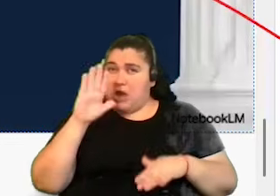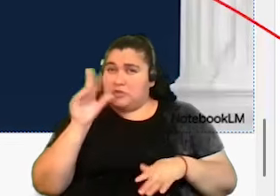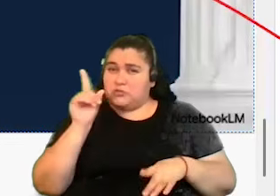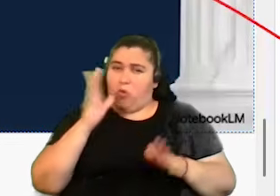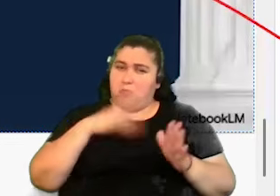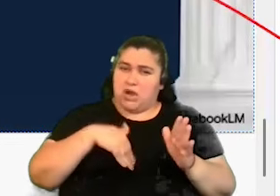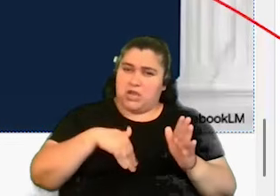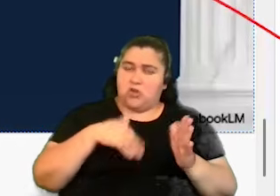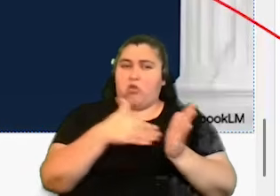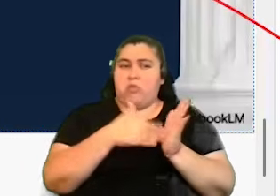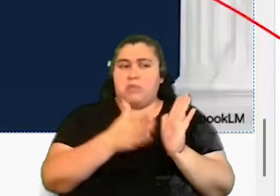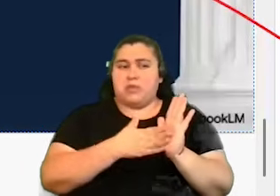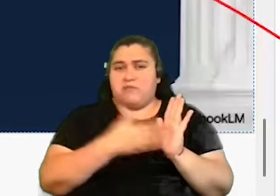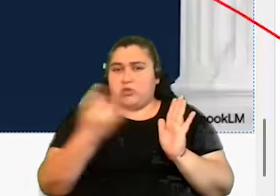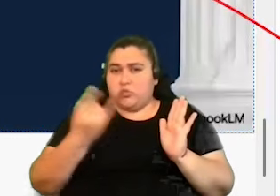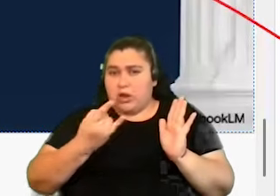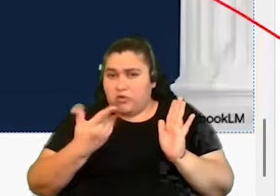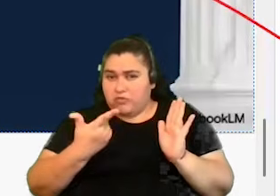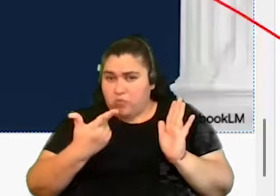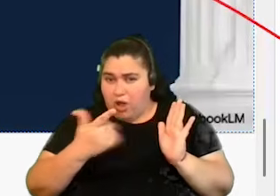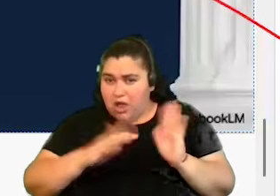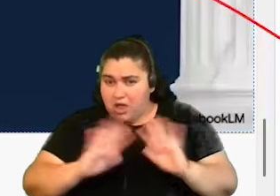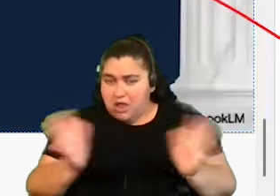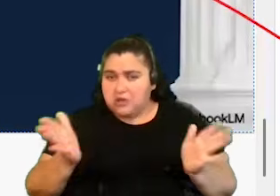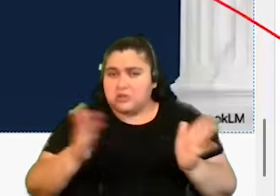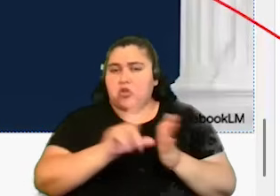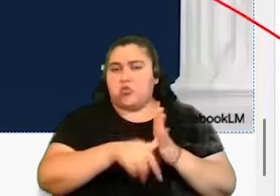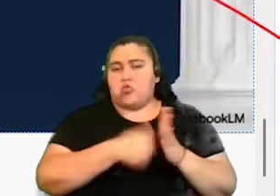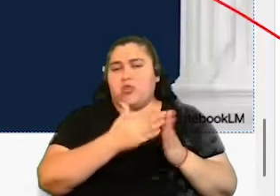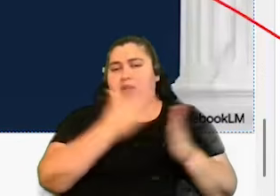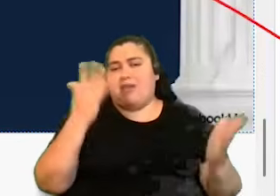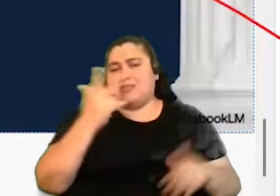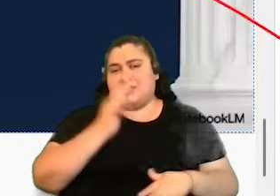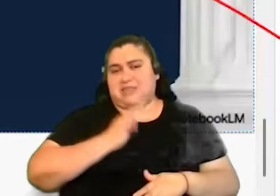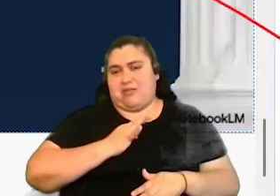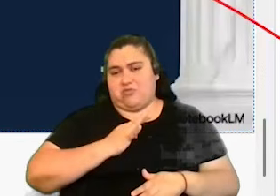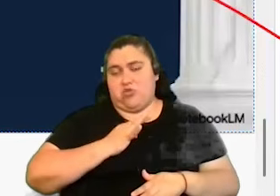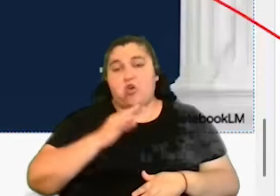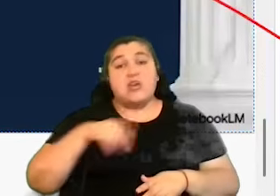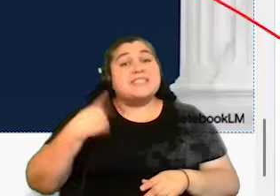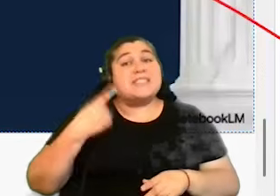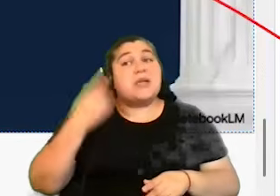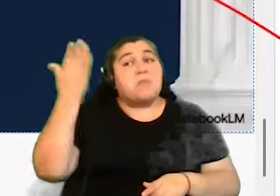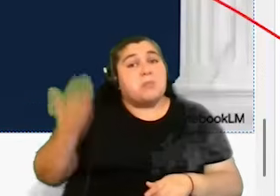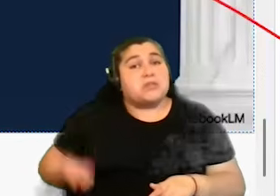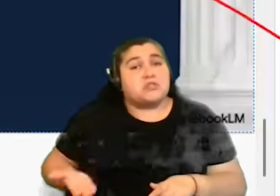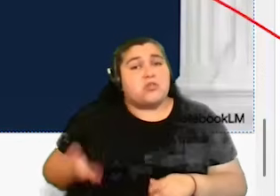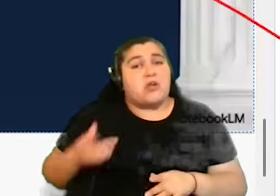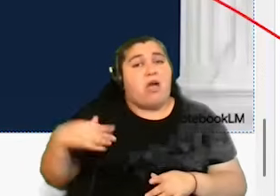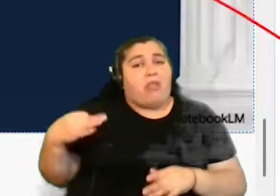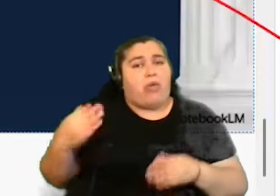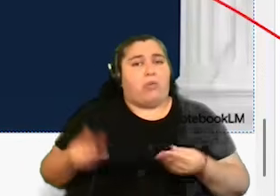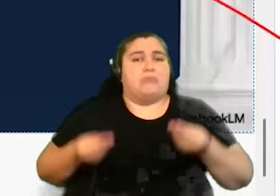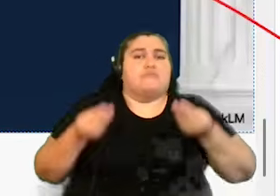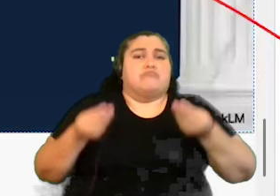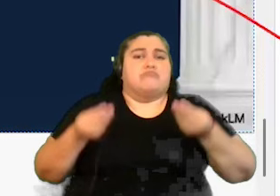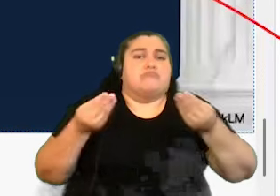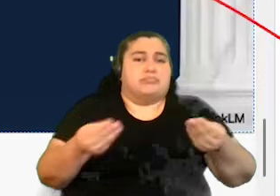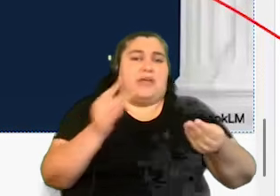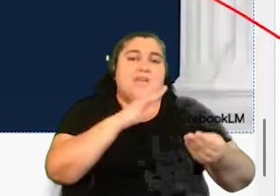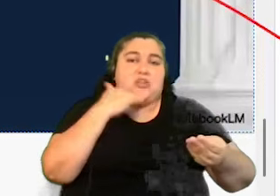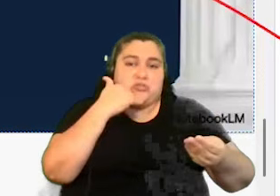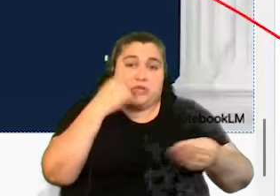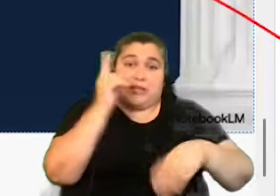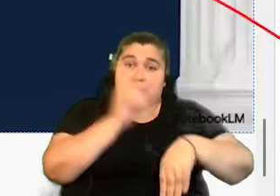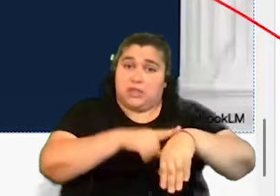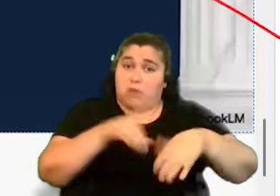facturas apócrifas, sería 15 años, 3 años, siempre que el contribuyente presente la declaración jurada y pague en tiempo y